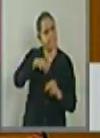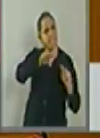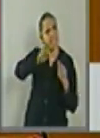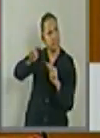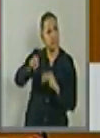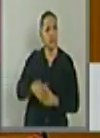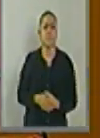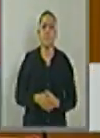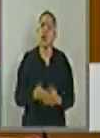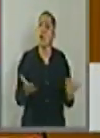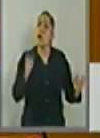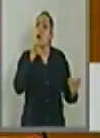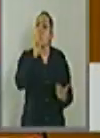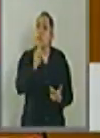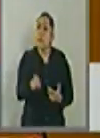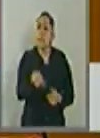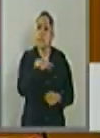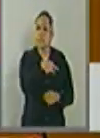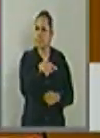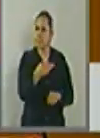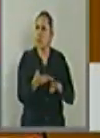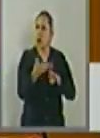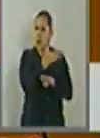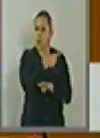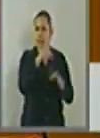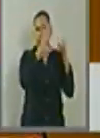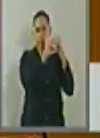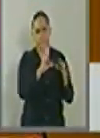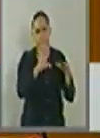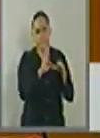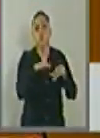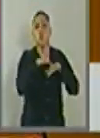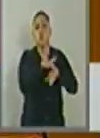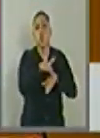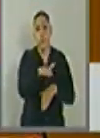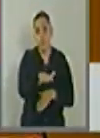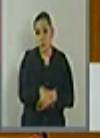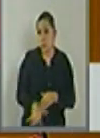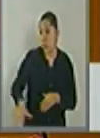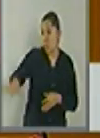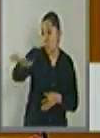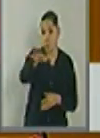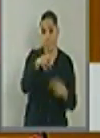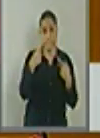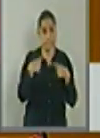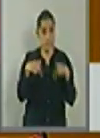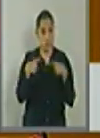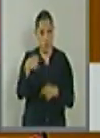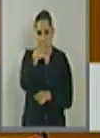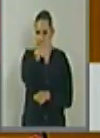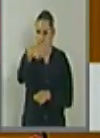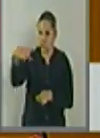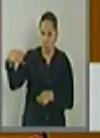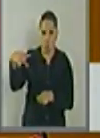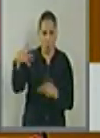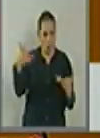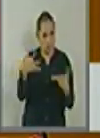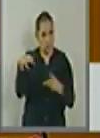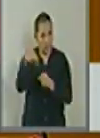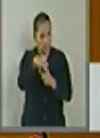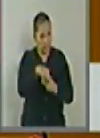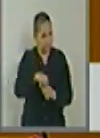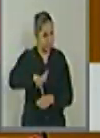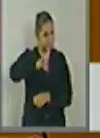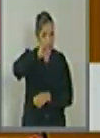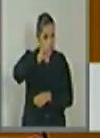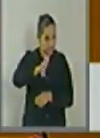expresó en el respeto a la voluntad popular, sin sobresaltos, logrando una nueva